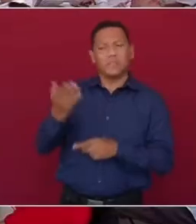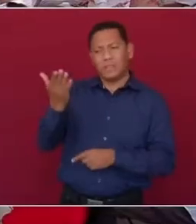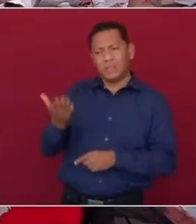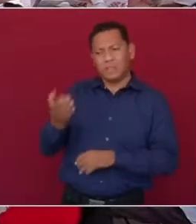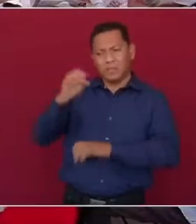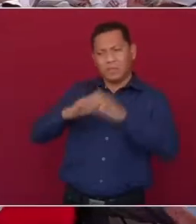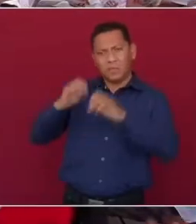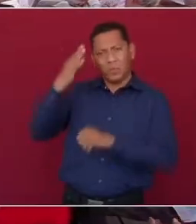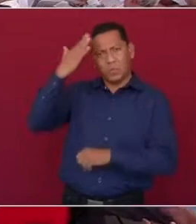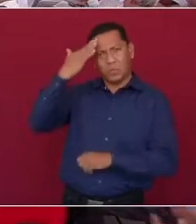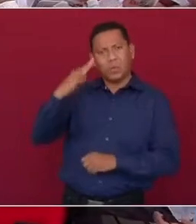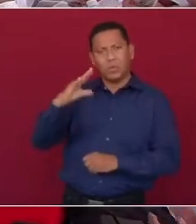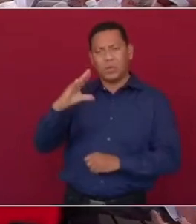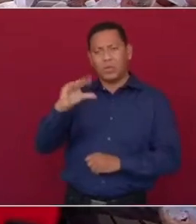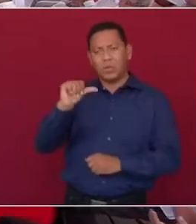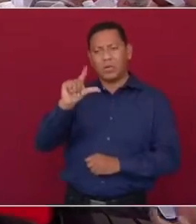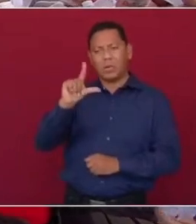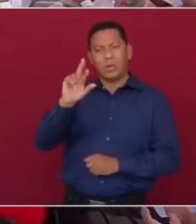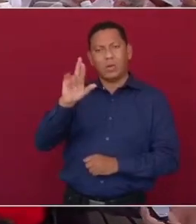acompaña.